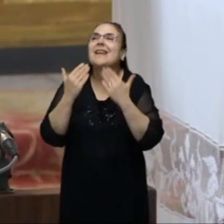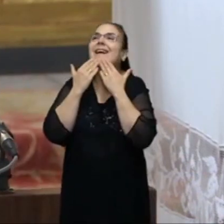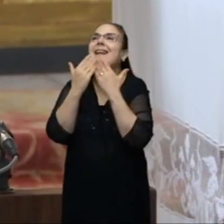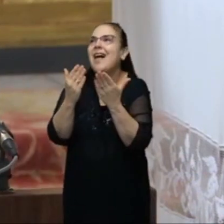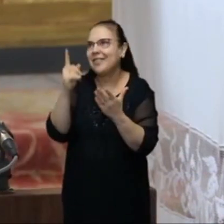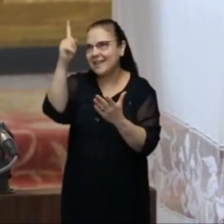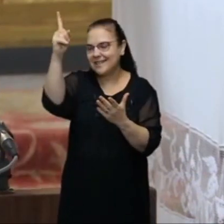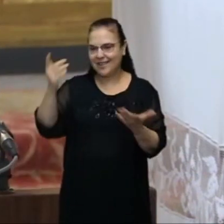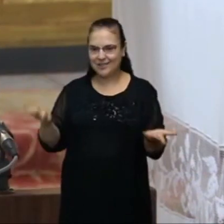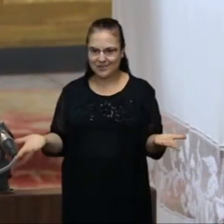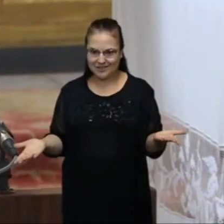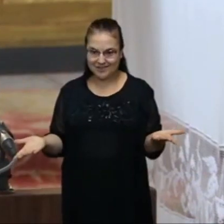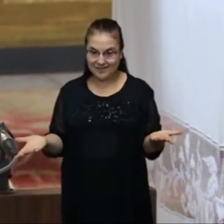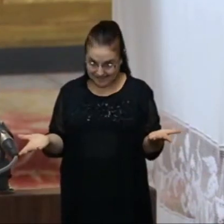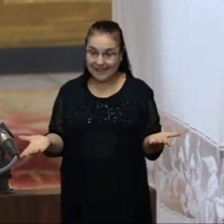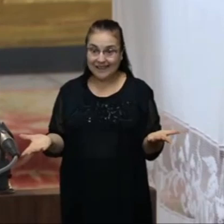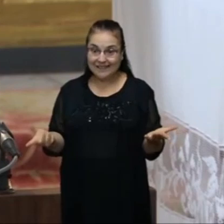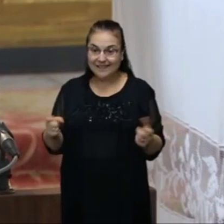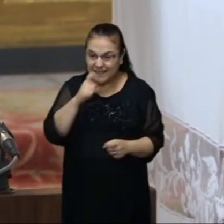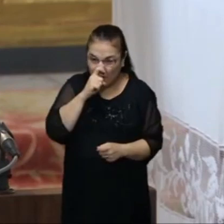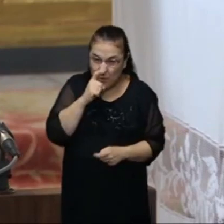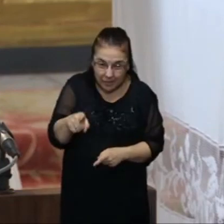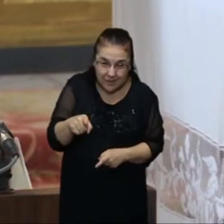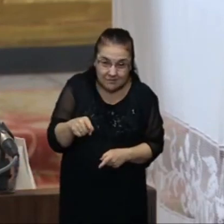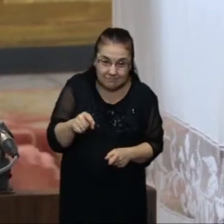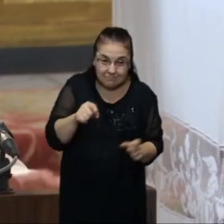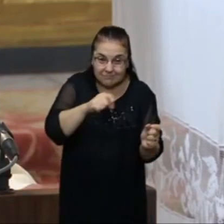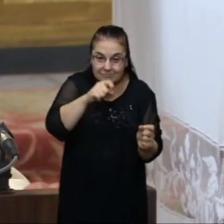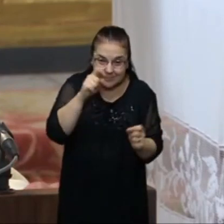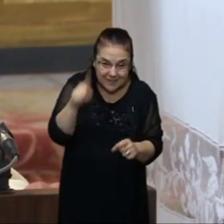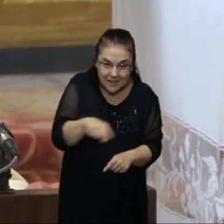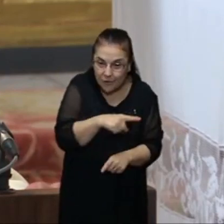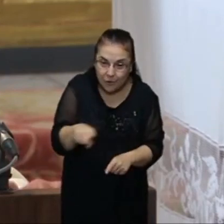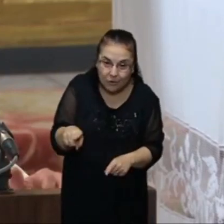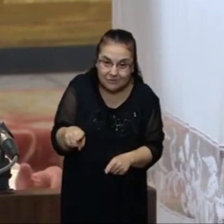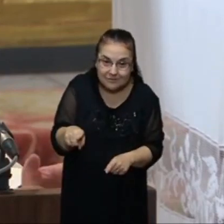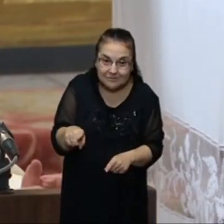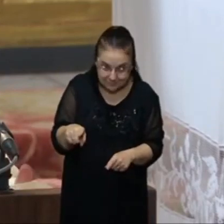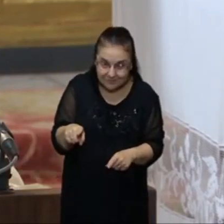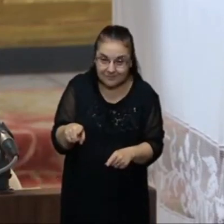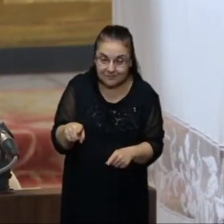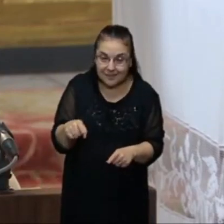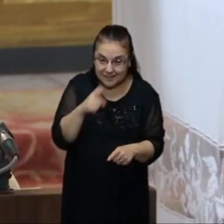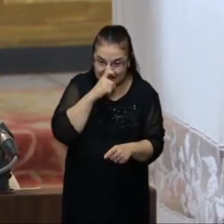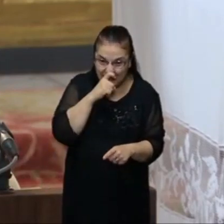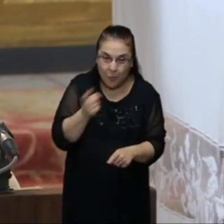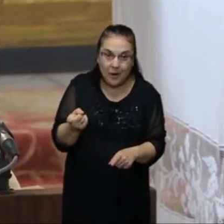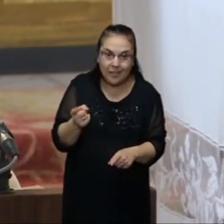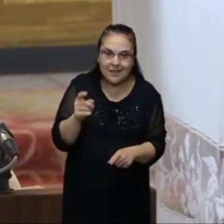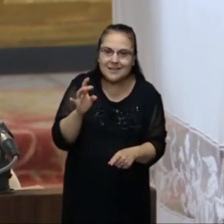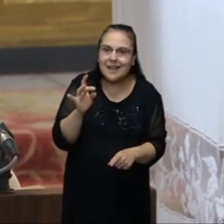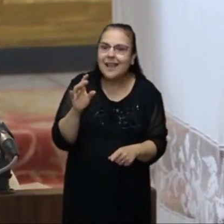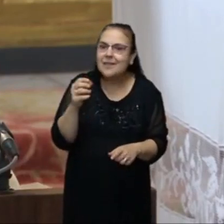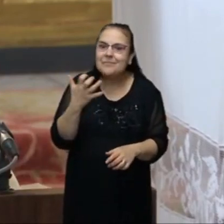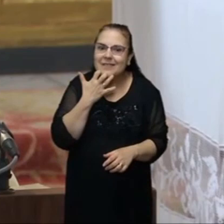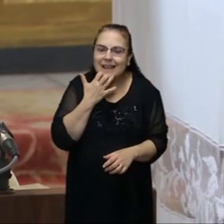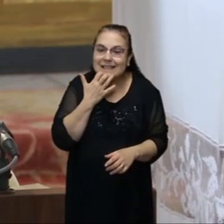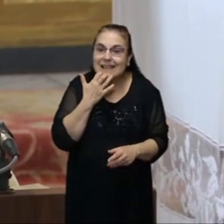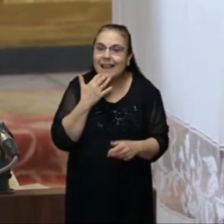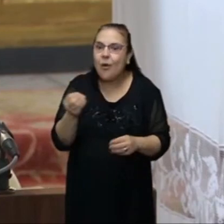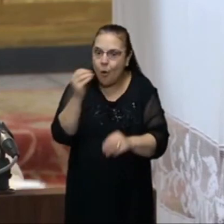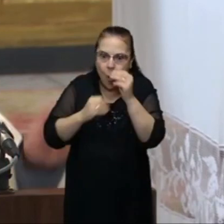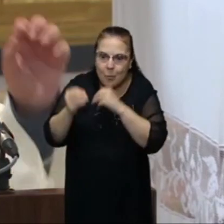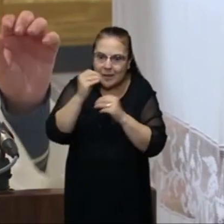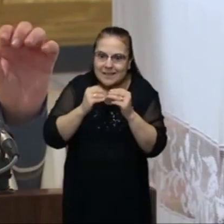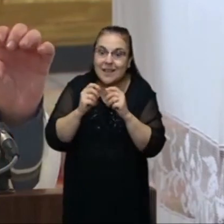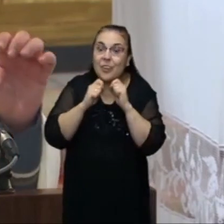siempre de dar gracias a Dios? ¿Te acuerdas siempre cada día cuando sales de santiguarte? ¿Te acuerdas cada día cuando estás comiendo de bendecir la mesa?